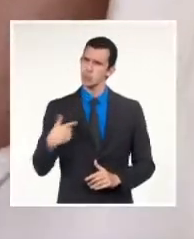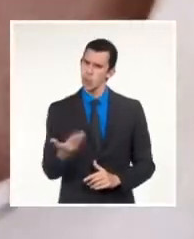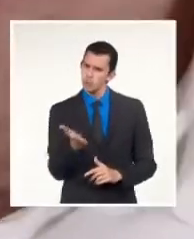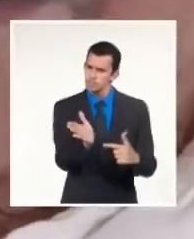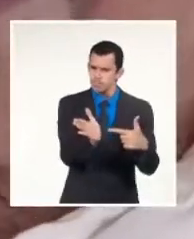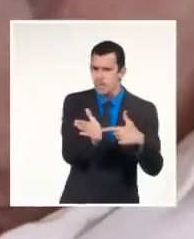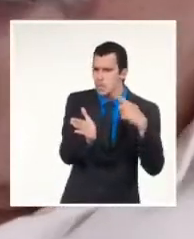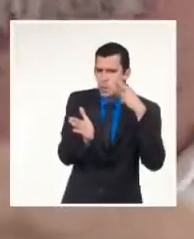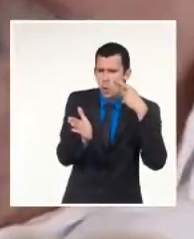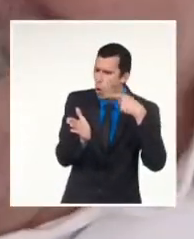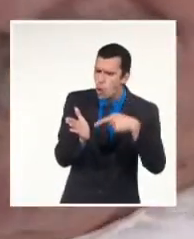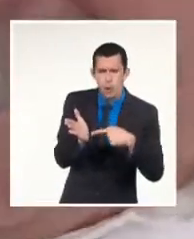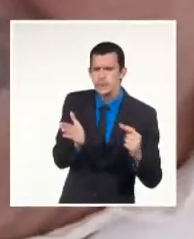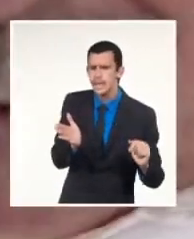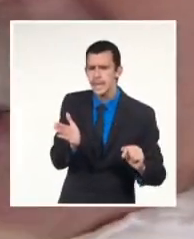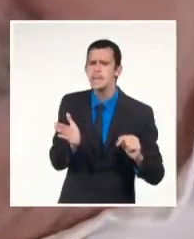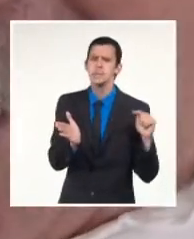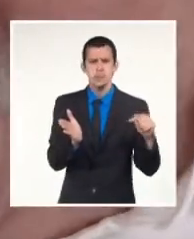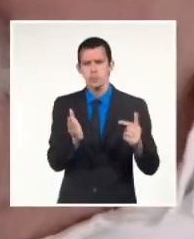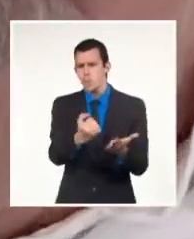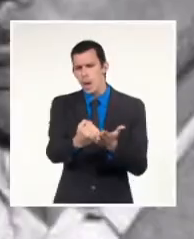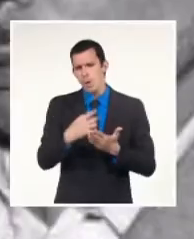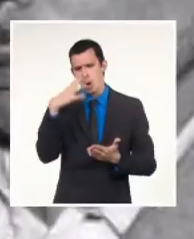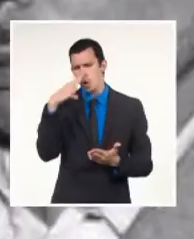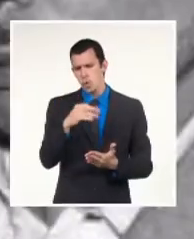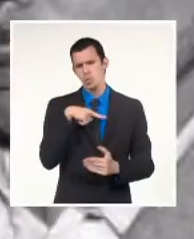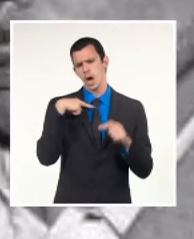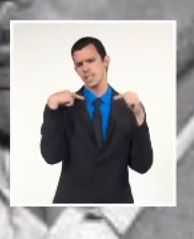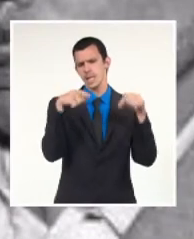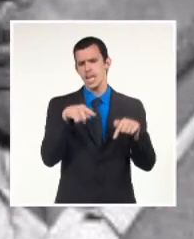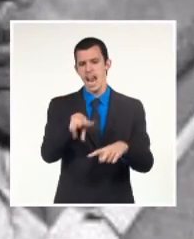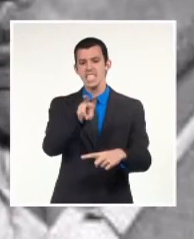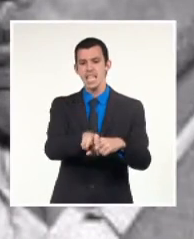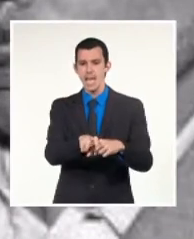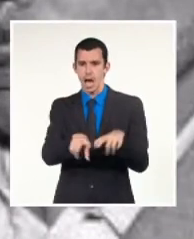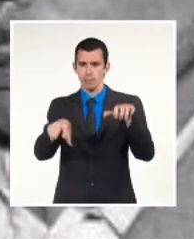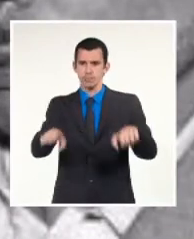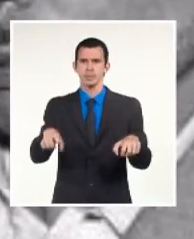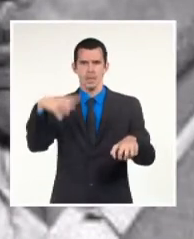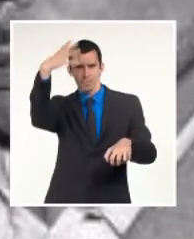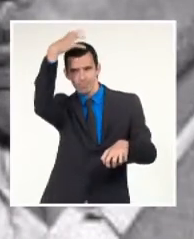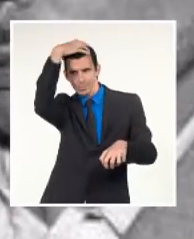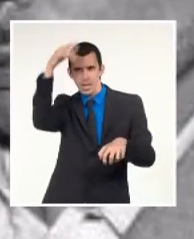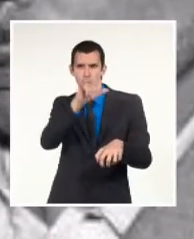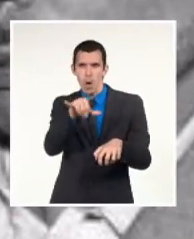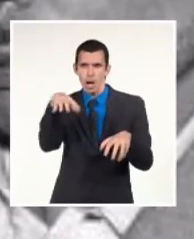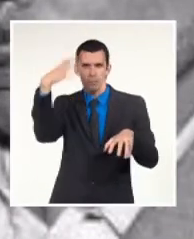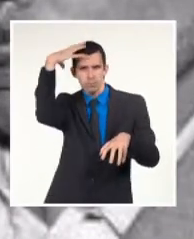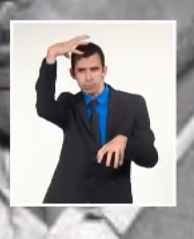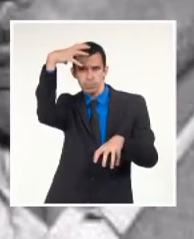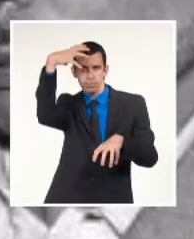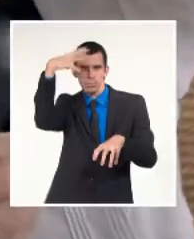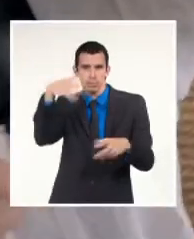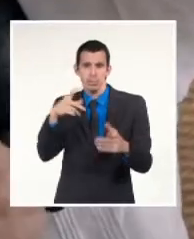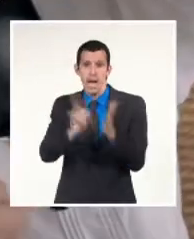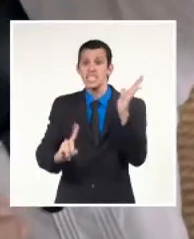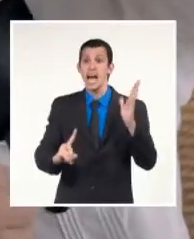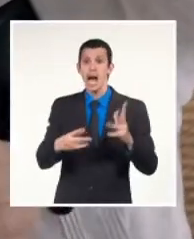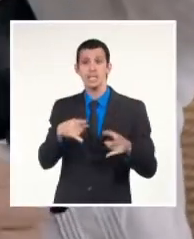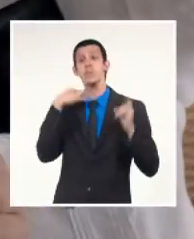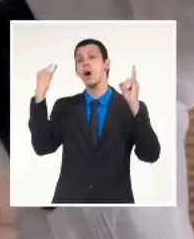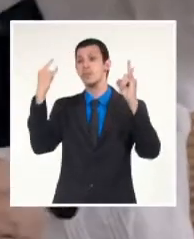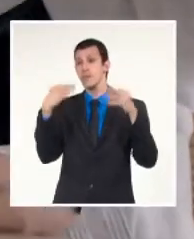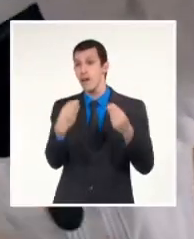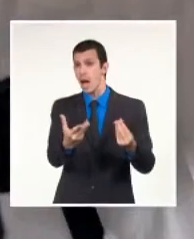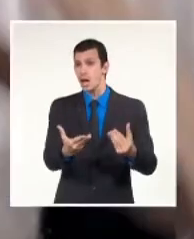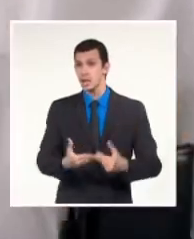Andresito, que era bien blanco y negro, entiende, y levanta la mano. Me one favor,